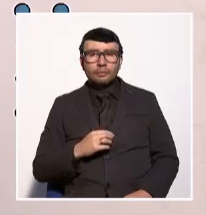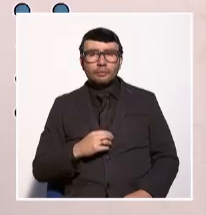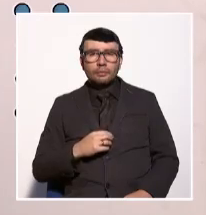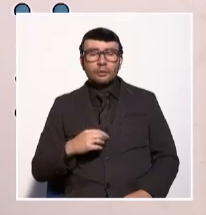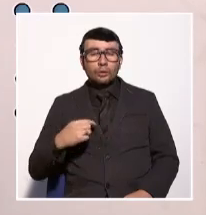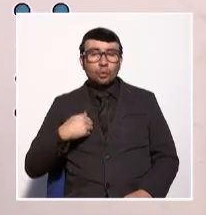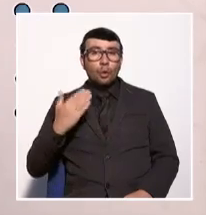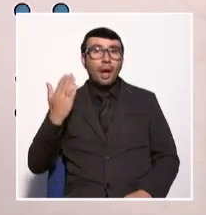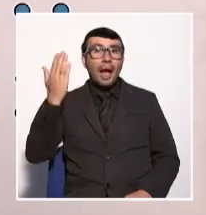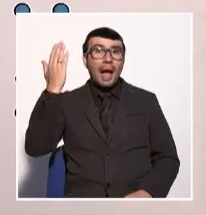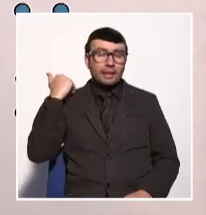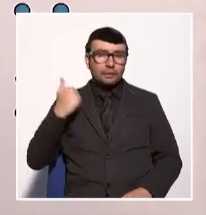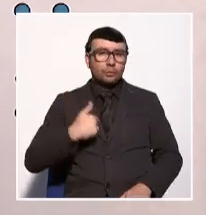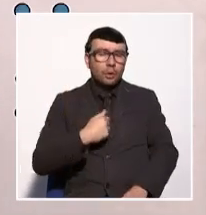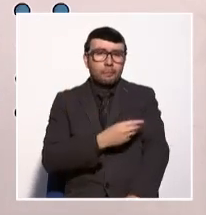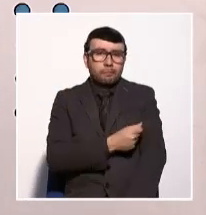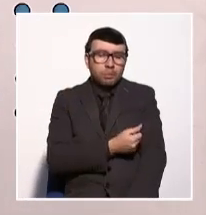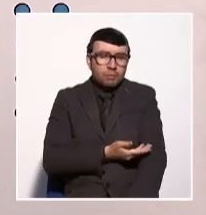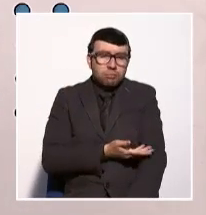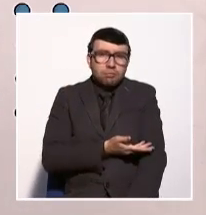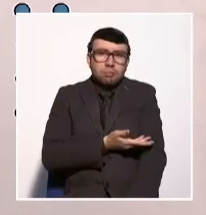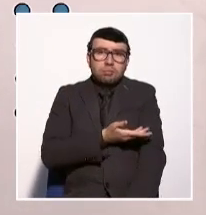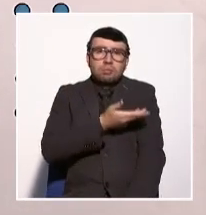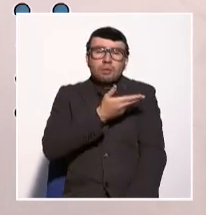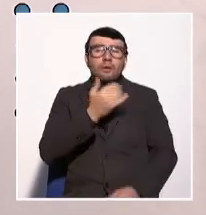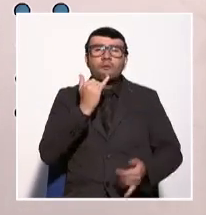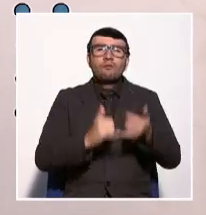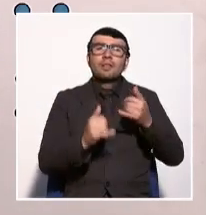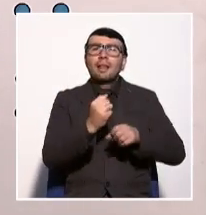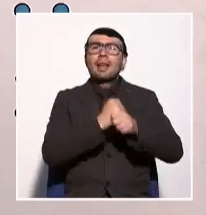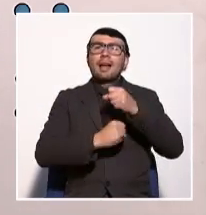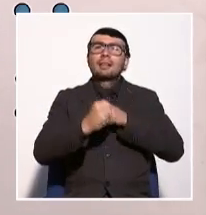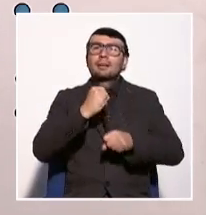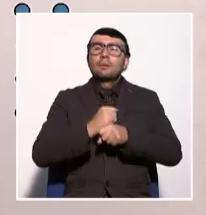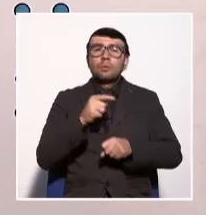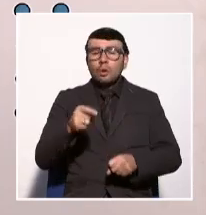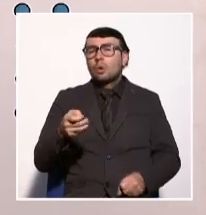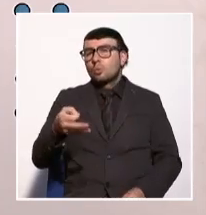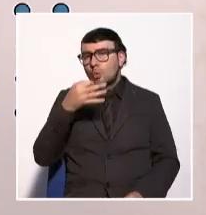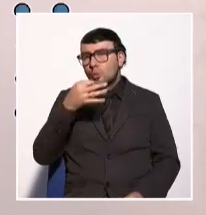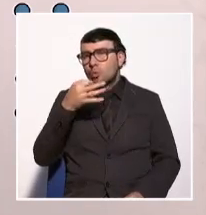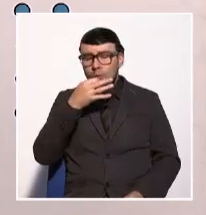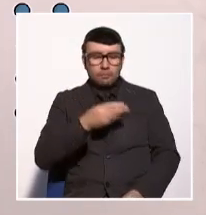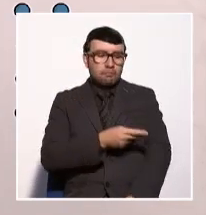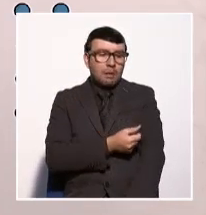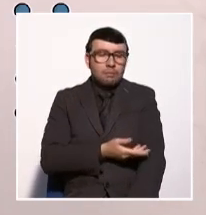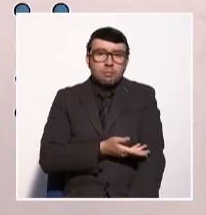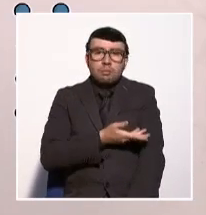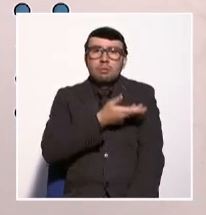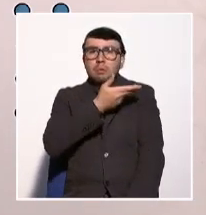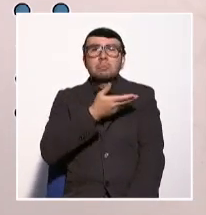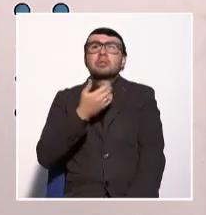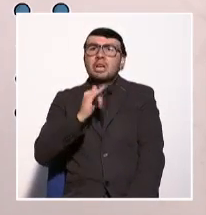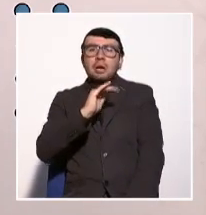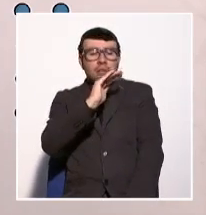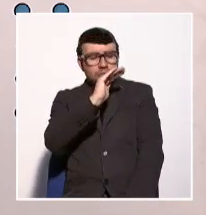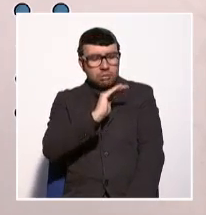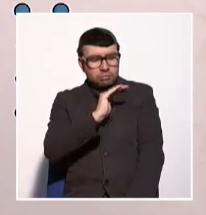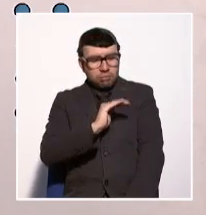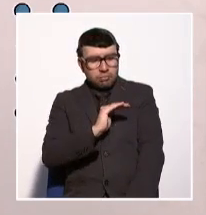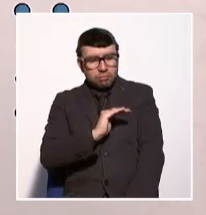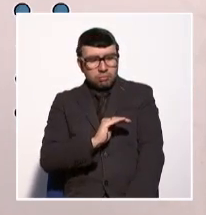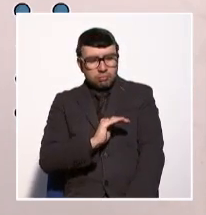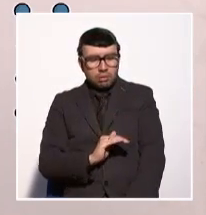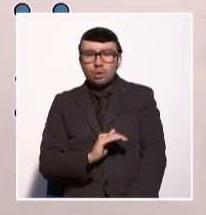hipertensión a finales del año pasado me mandaron la medicina que manda para la hipertensión pero ya se me bajo ya la tengo normal